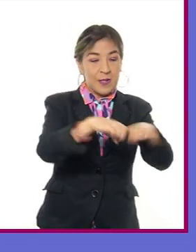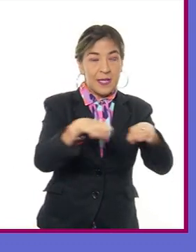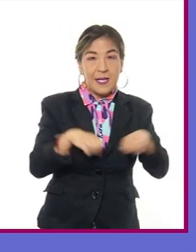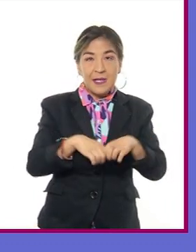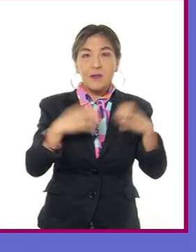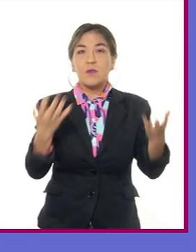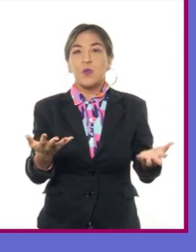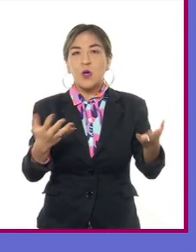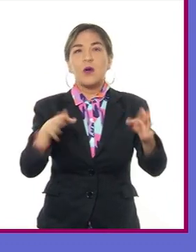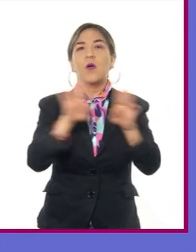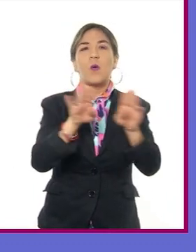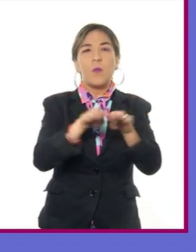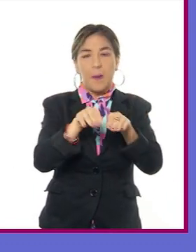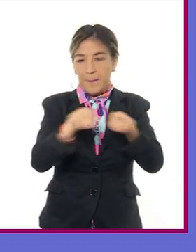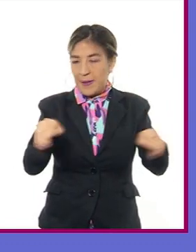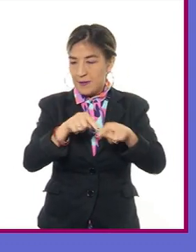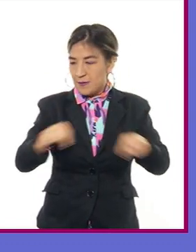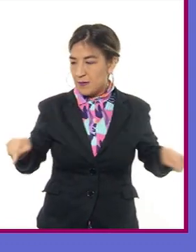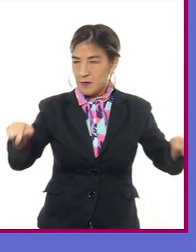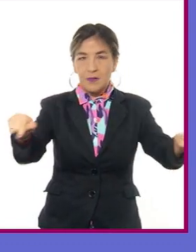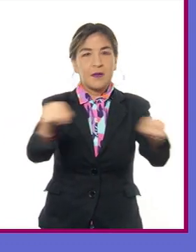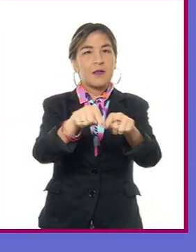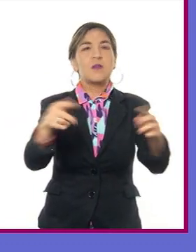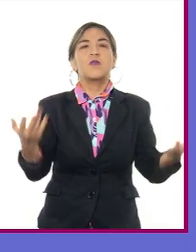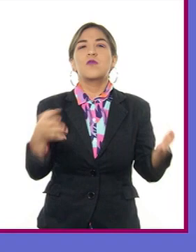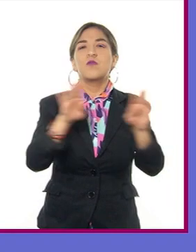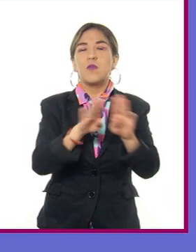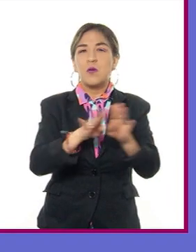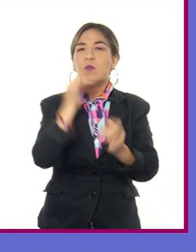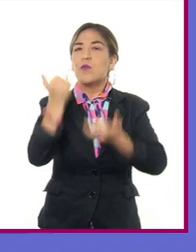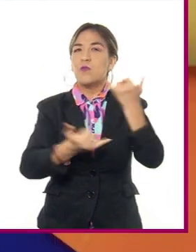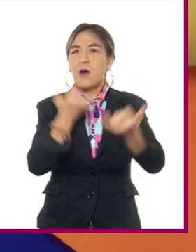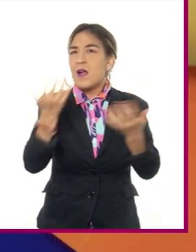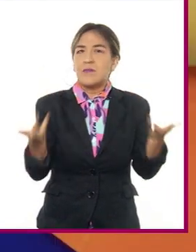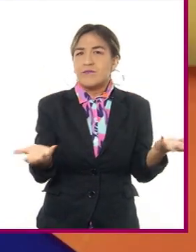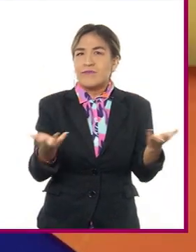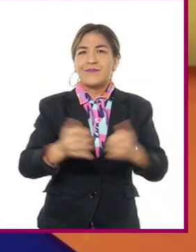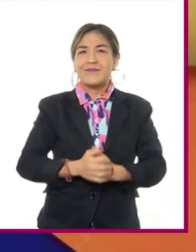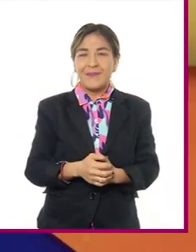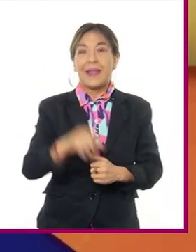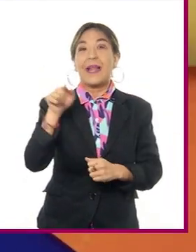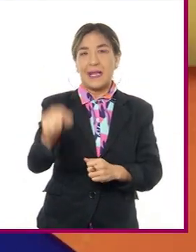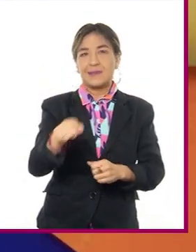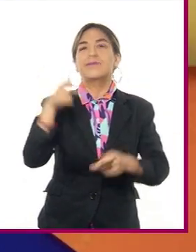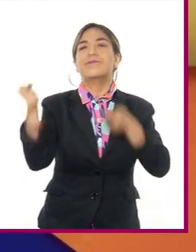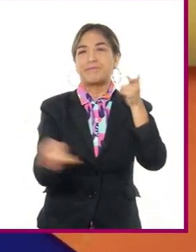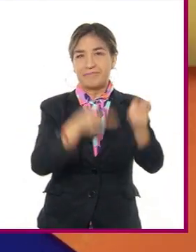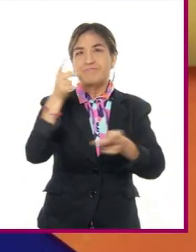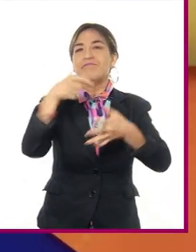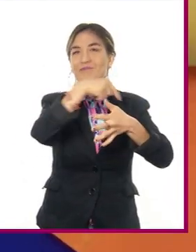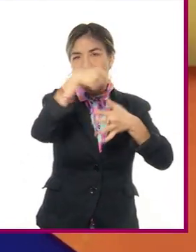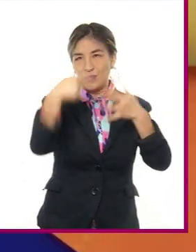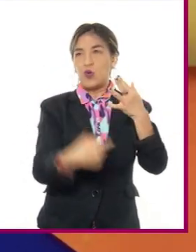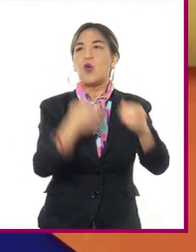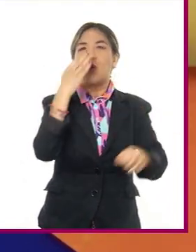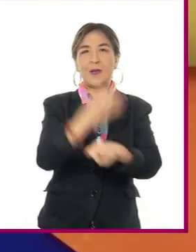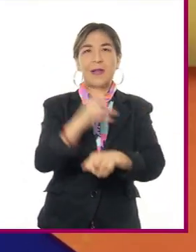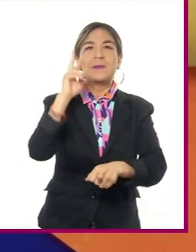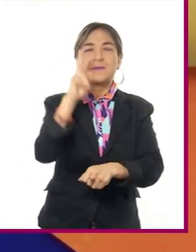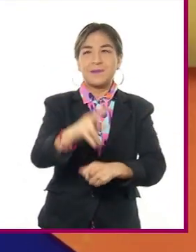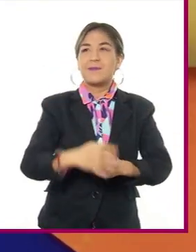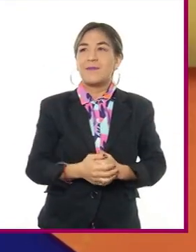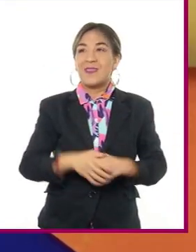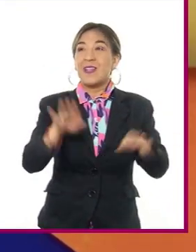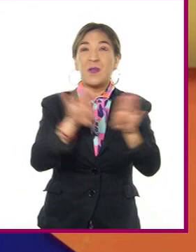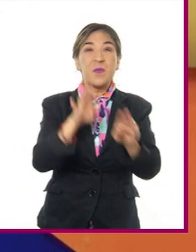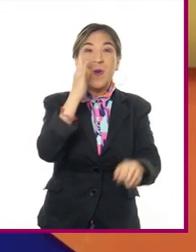debe tener la cancha? ¿Cuál es la dinámica del juego? Estas son varias preguntas. Ya veo. No puedo